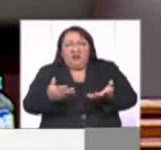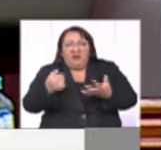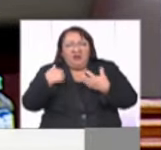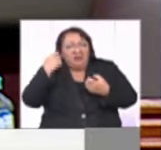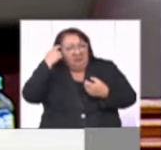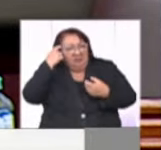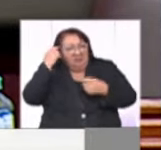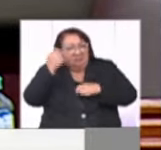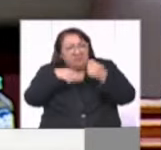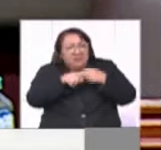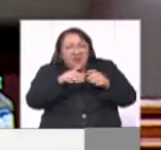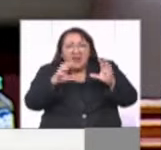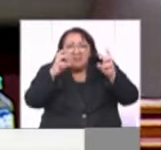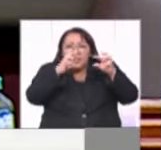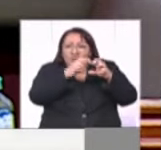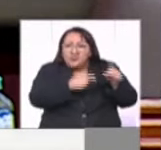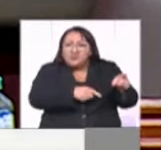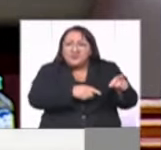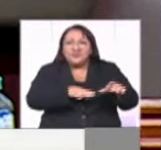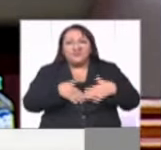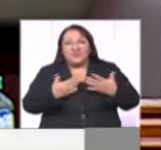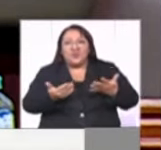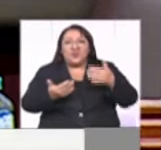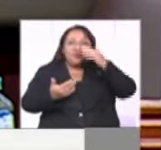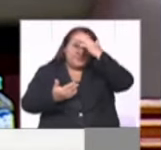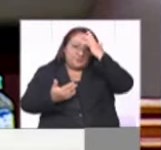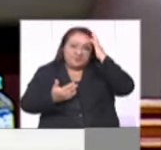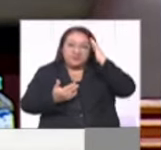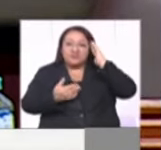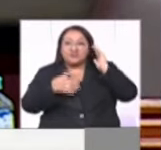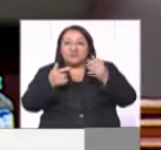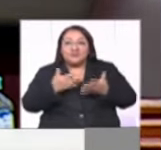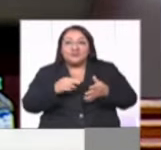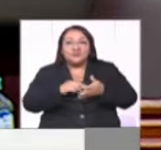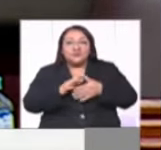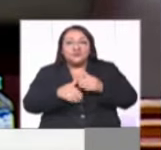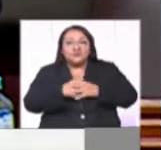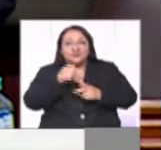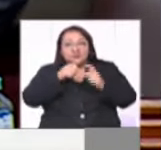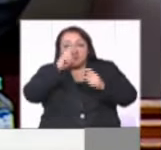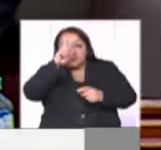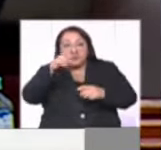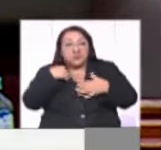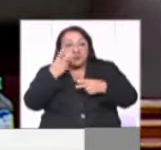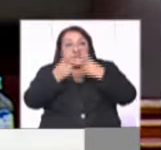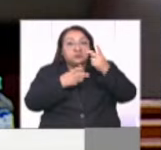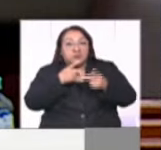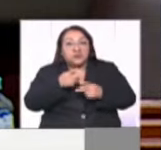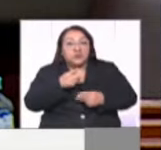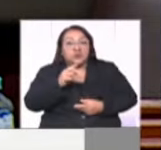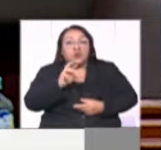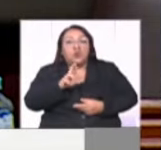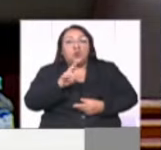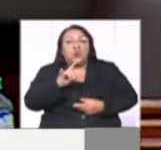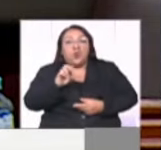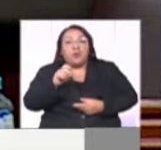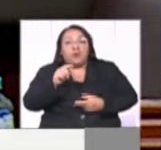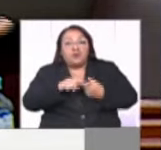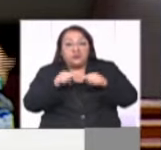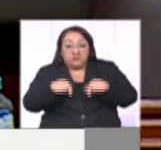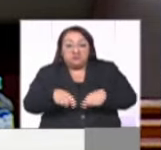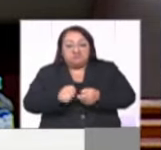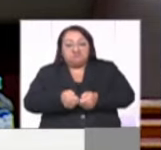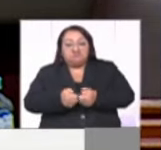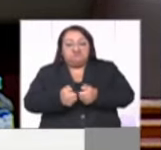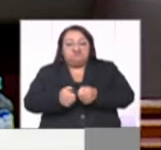pretenden generar pánico. Yo lo he dicho, estos pasos de modernidad, un peruano quiere visitar, por ejemplo, Louvre, desde acá